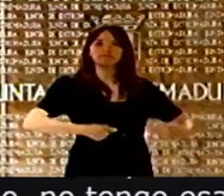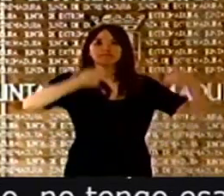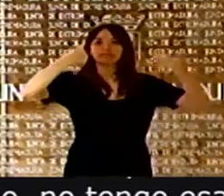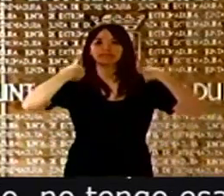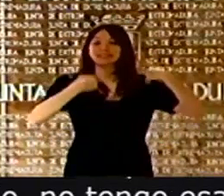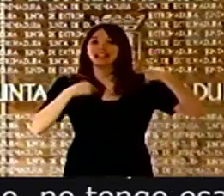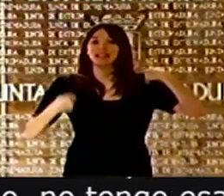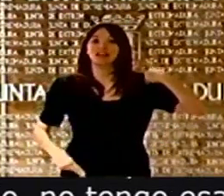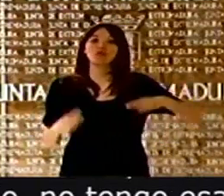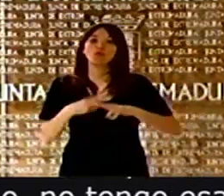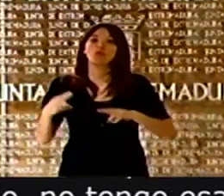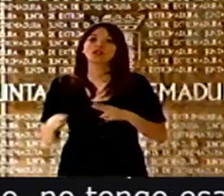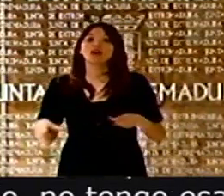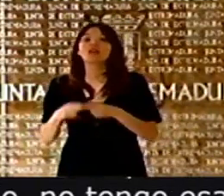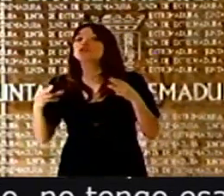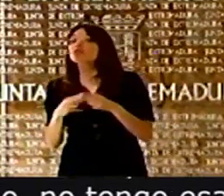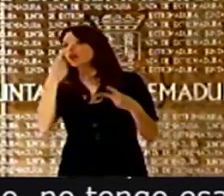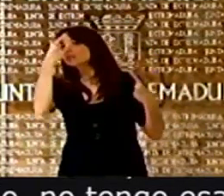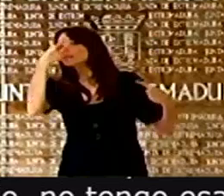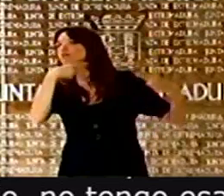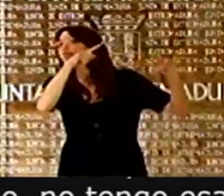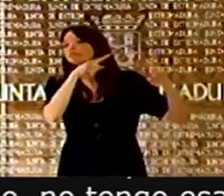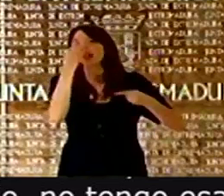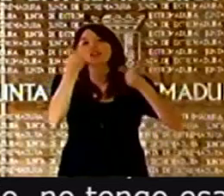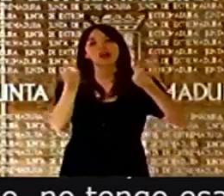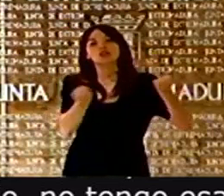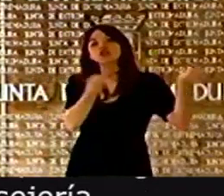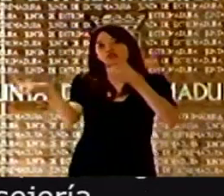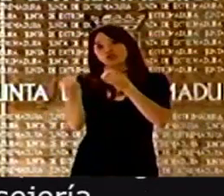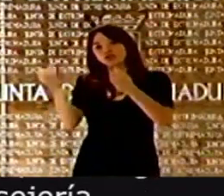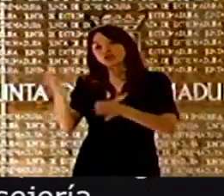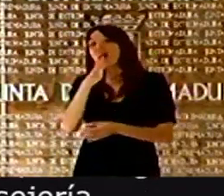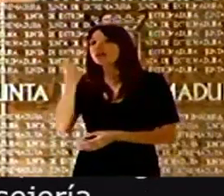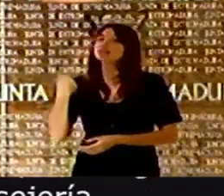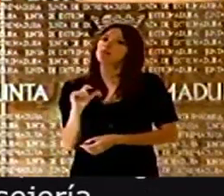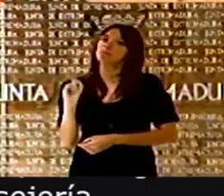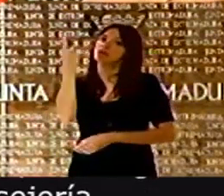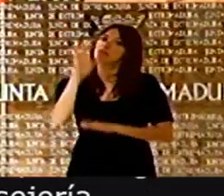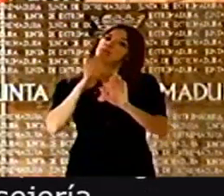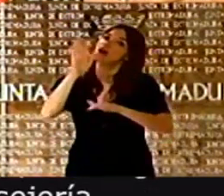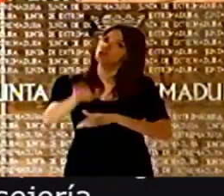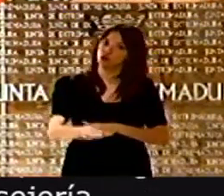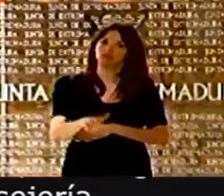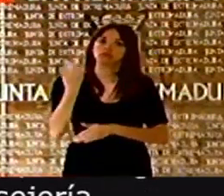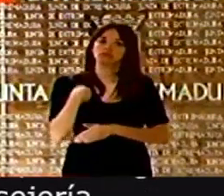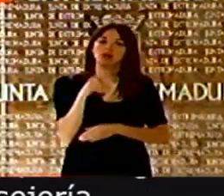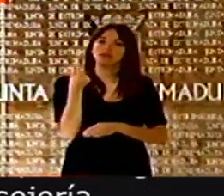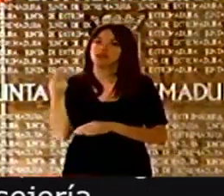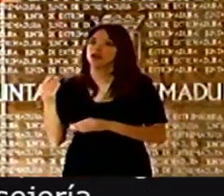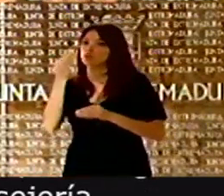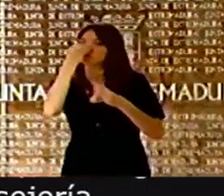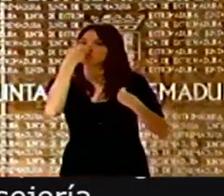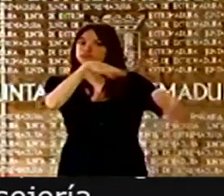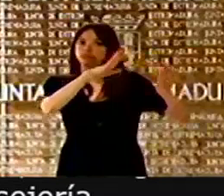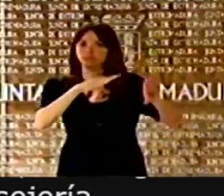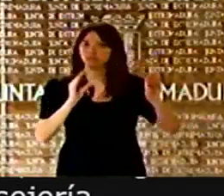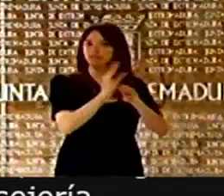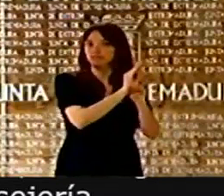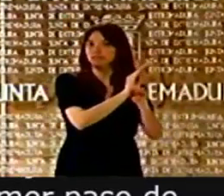Política Social, le damos ese dato. Pero estamos en el primer paso de transferir los fondos allí y que esto se